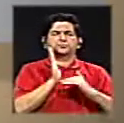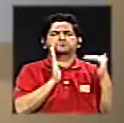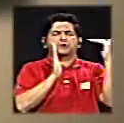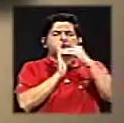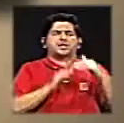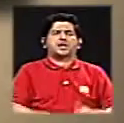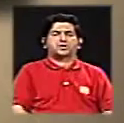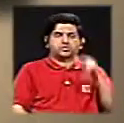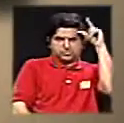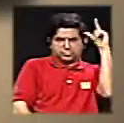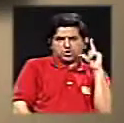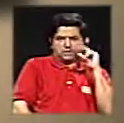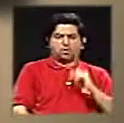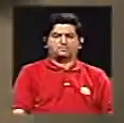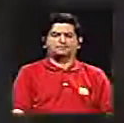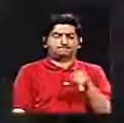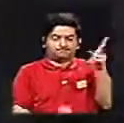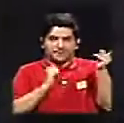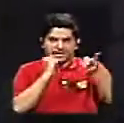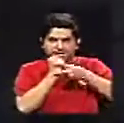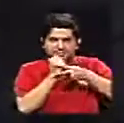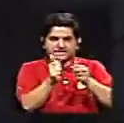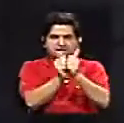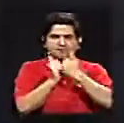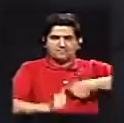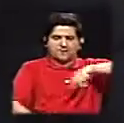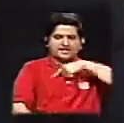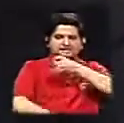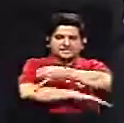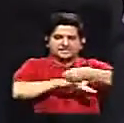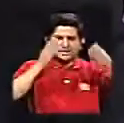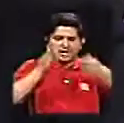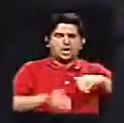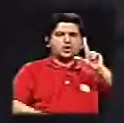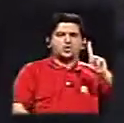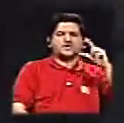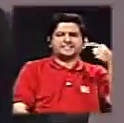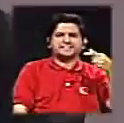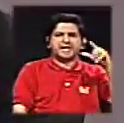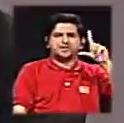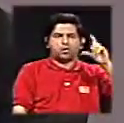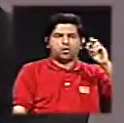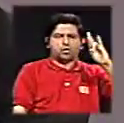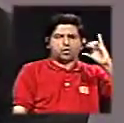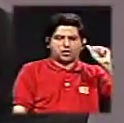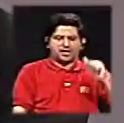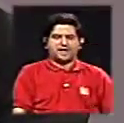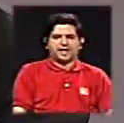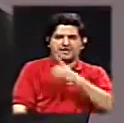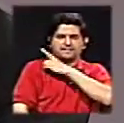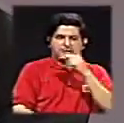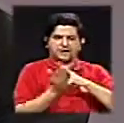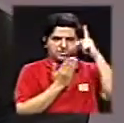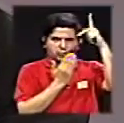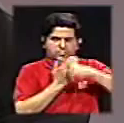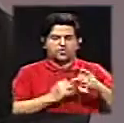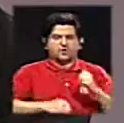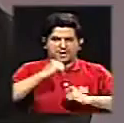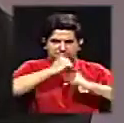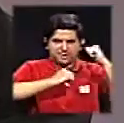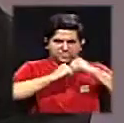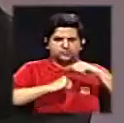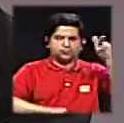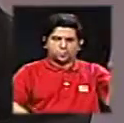Limón. En esta ocasión está con nosotros el ingeniero Luis Guillermo Loría, director del Programa de Infraestructura